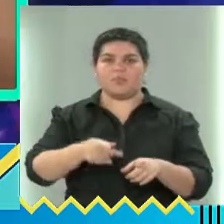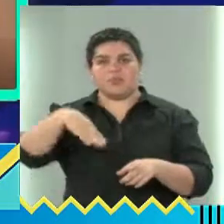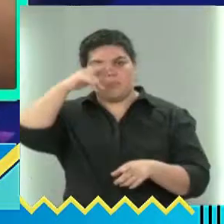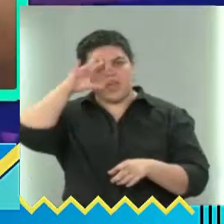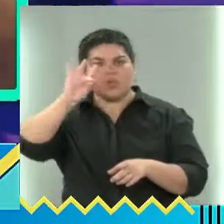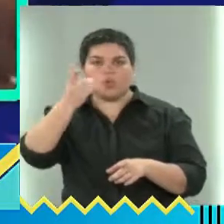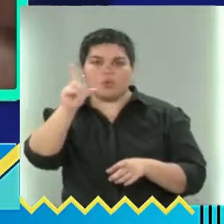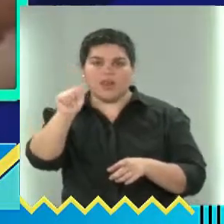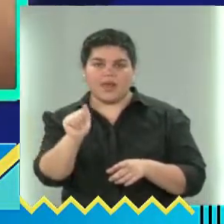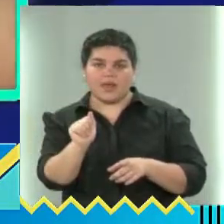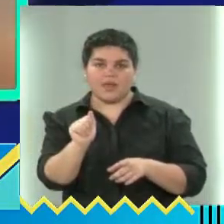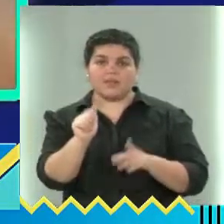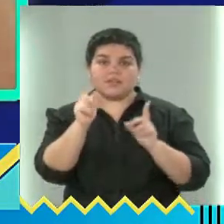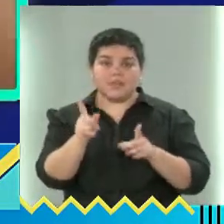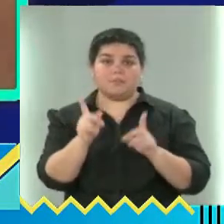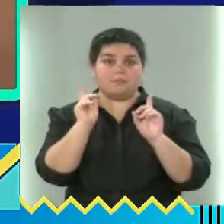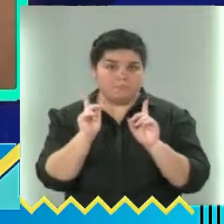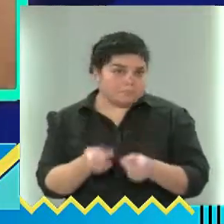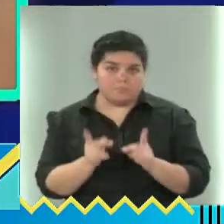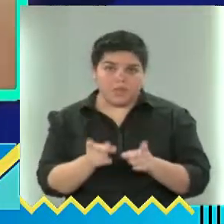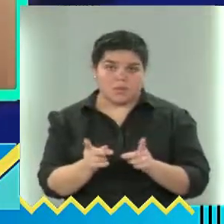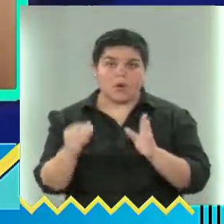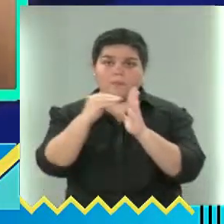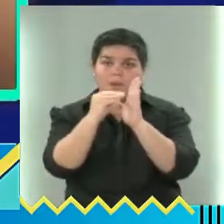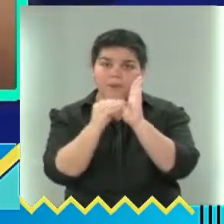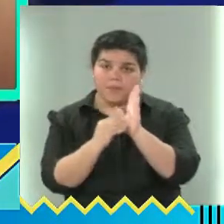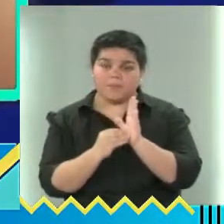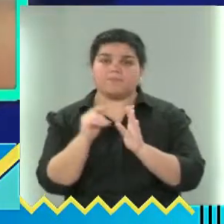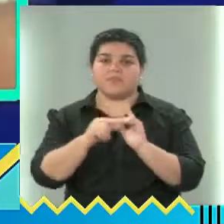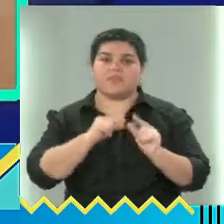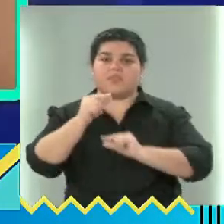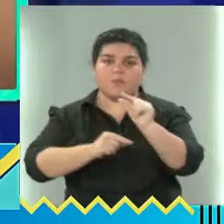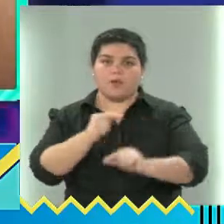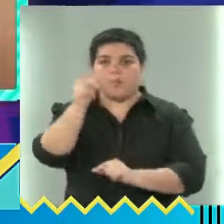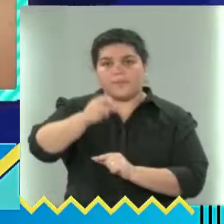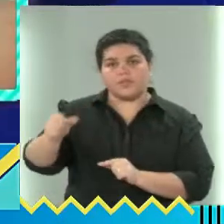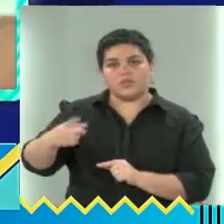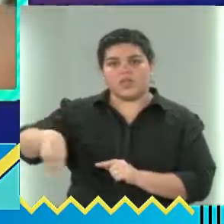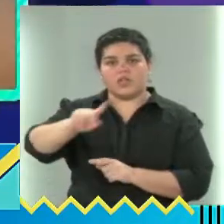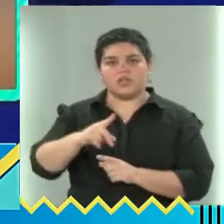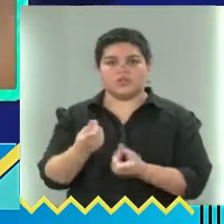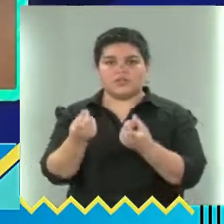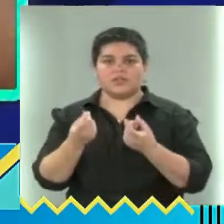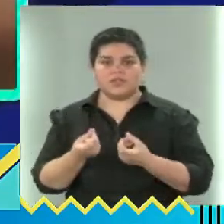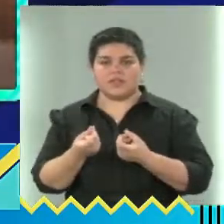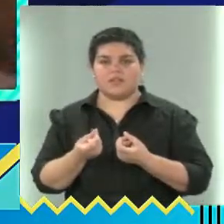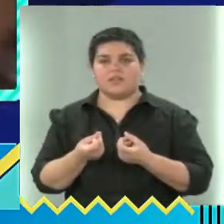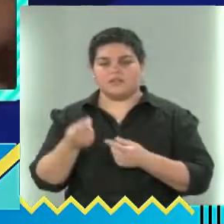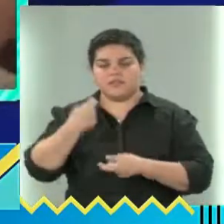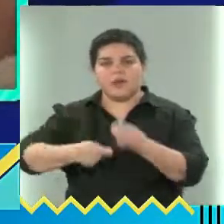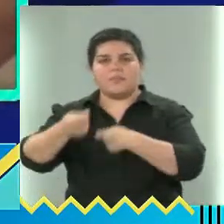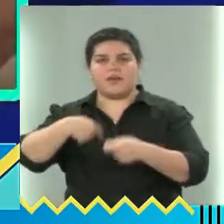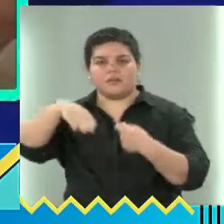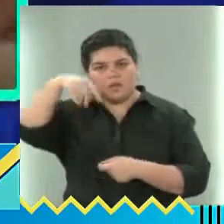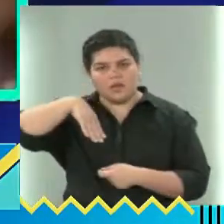la captación de donantes de médula, aumenta la posibilidad de aquellos pacientes que requieren de un trasplante de médula ósea a